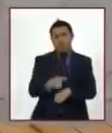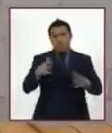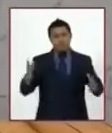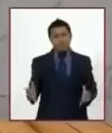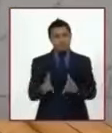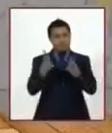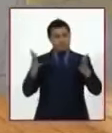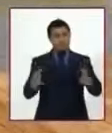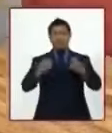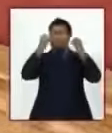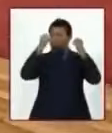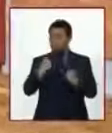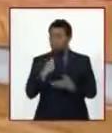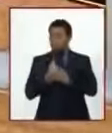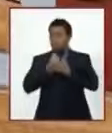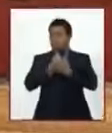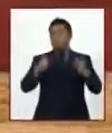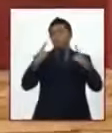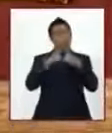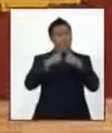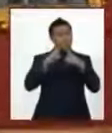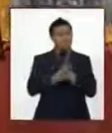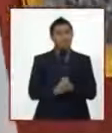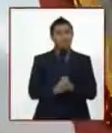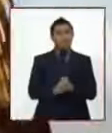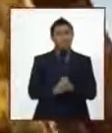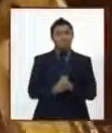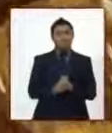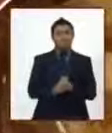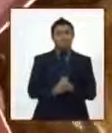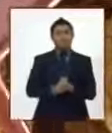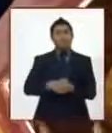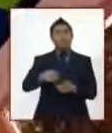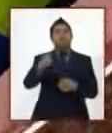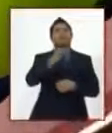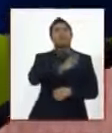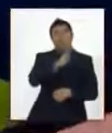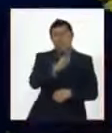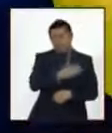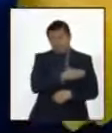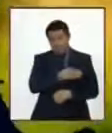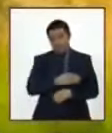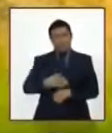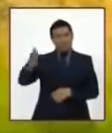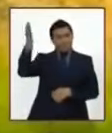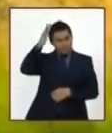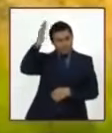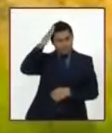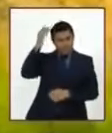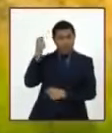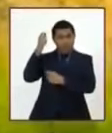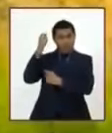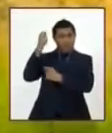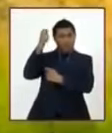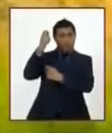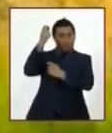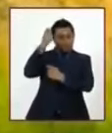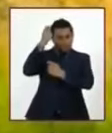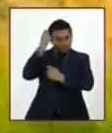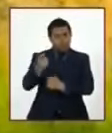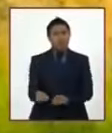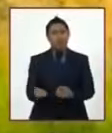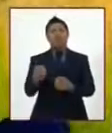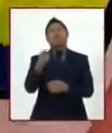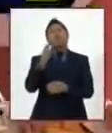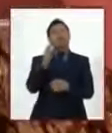la Iglesia y al papado. España encabezó la Contrarreforma y el rechazo hacia el protestantismo se reflejó en la